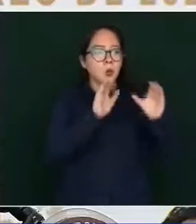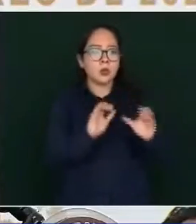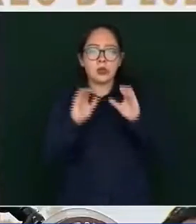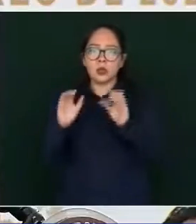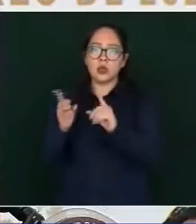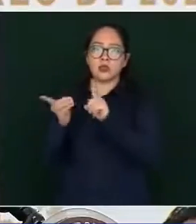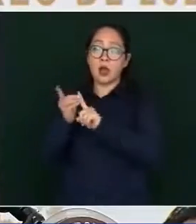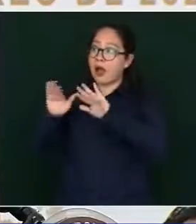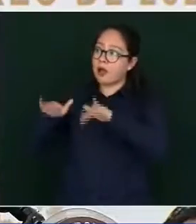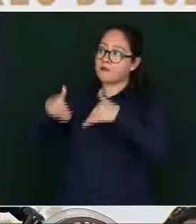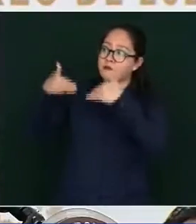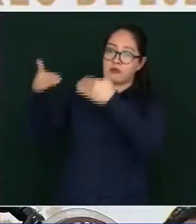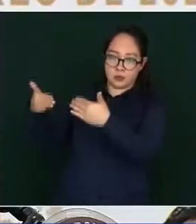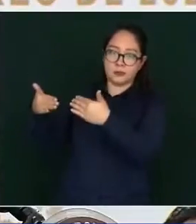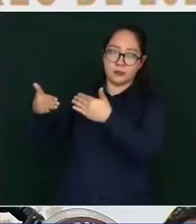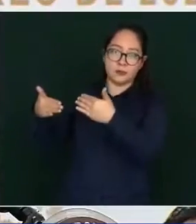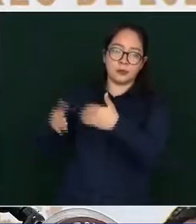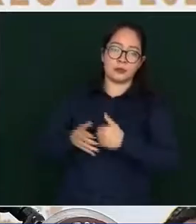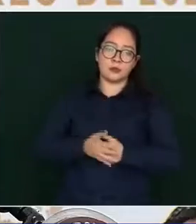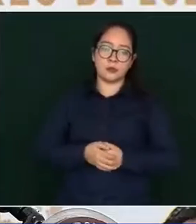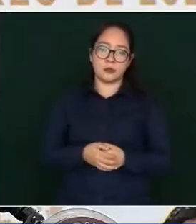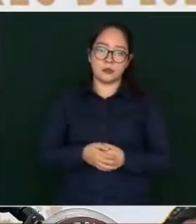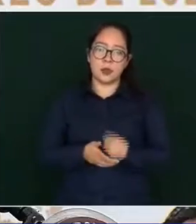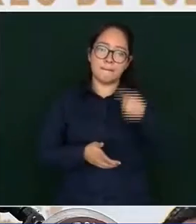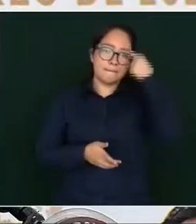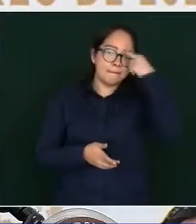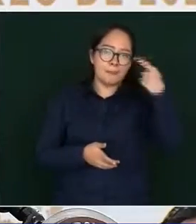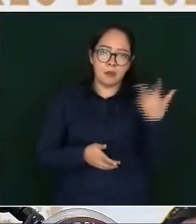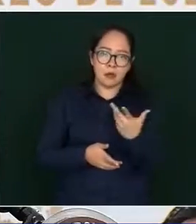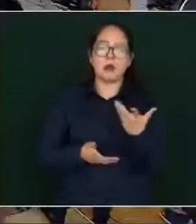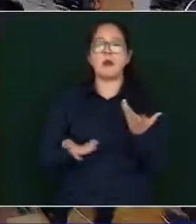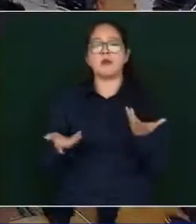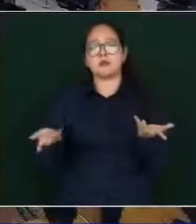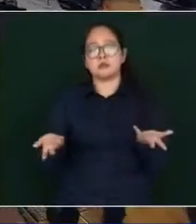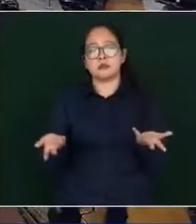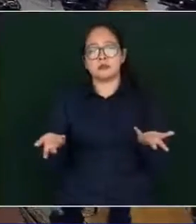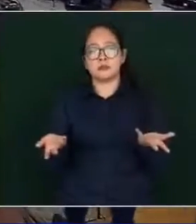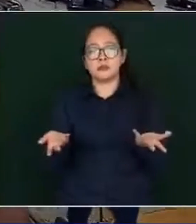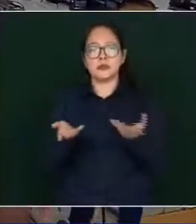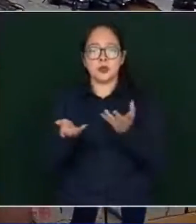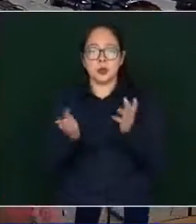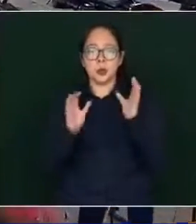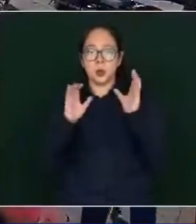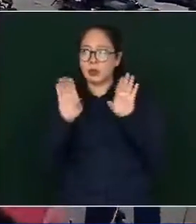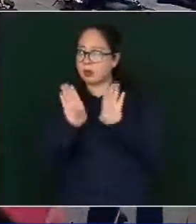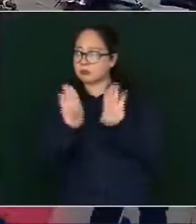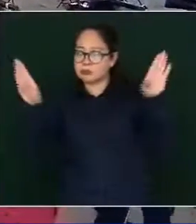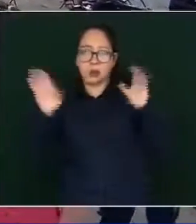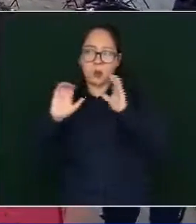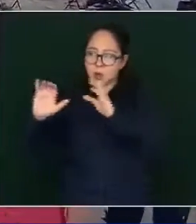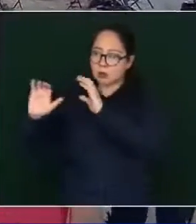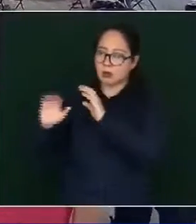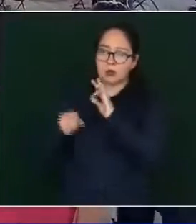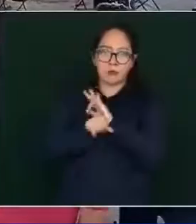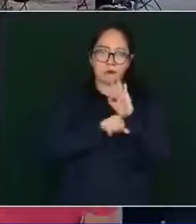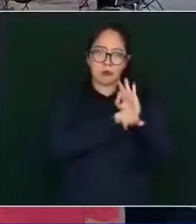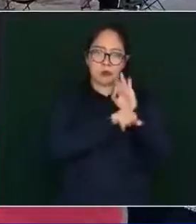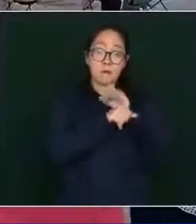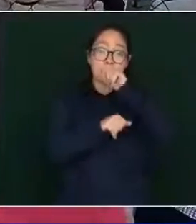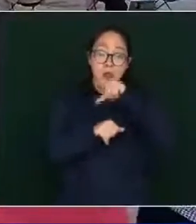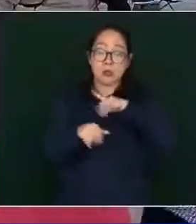parte exterior del campo militar para generar esa condición también hacia el aeropuerto. Ahí estará también